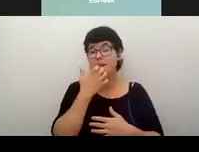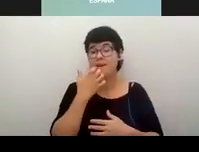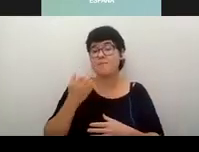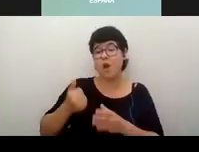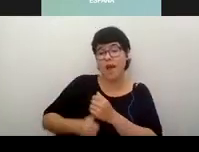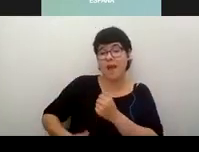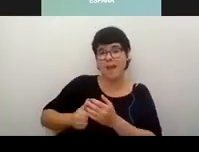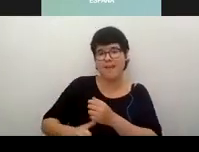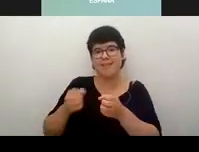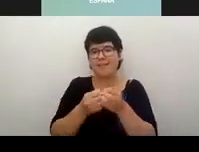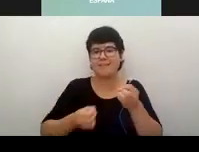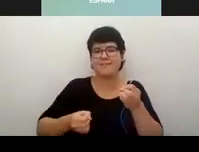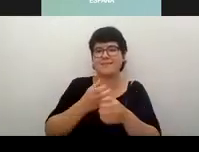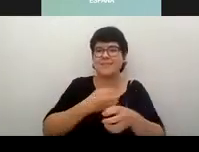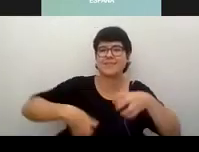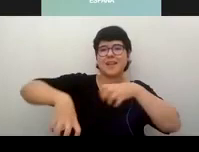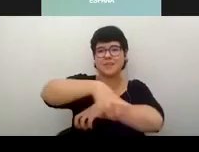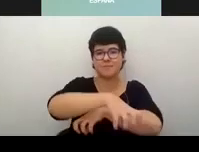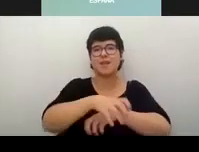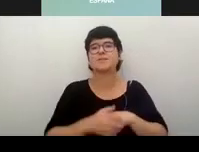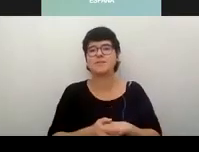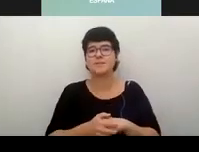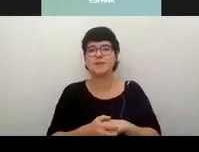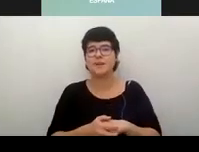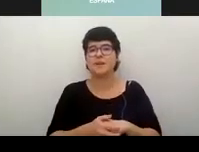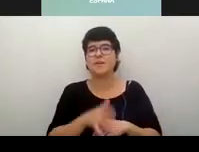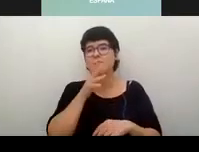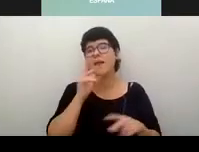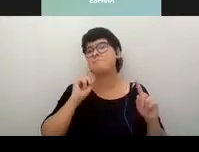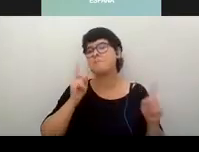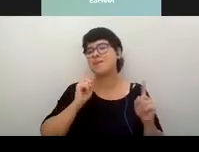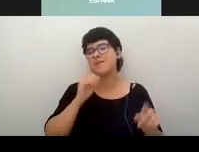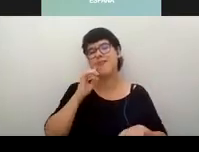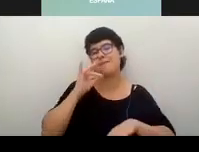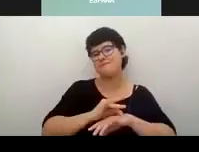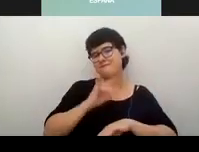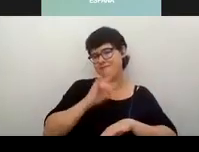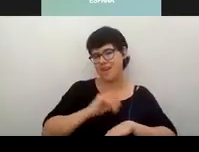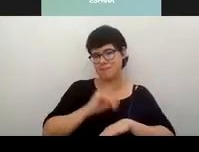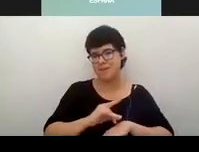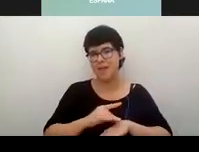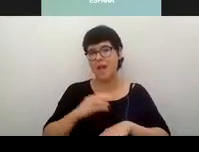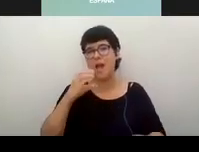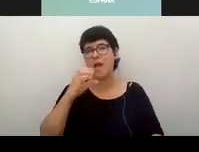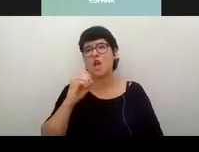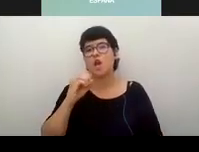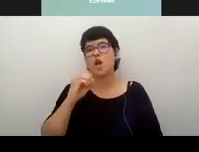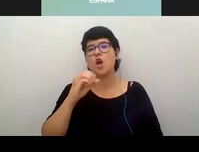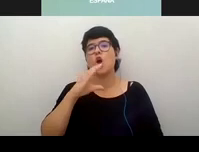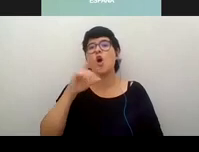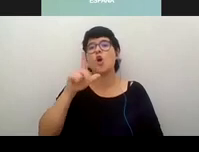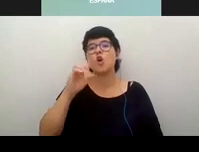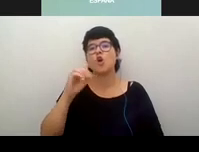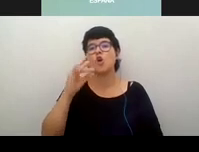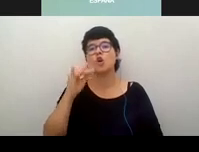la infección por el Clostridium difficile. Supongo lo habéis oído en alguna ocasión, imagino. El Clostridium difficile es una